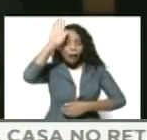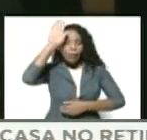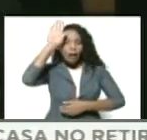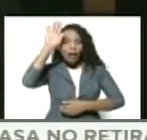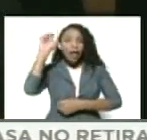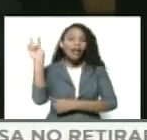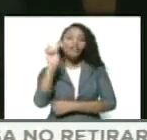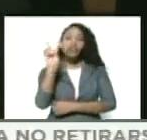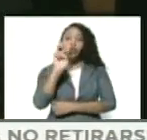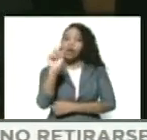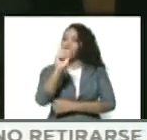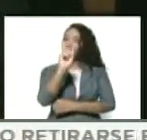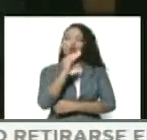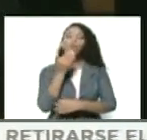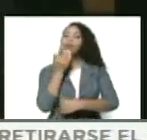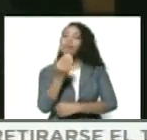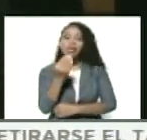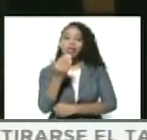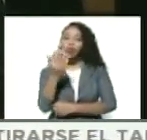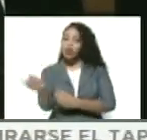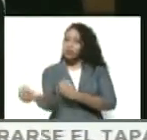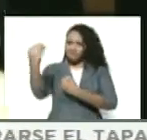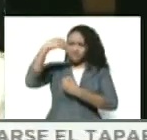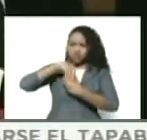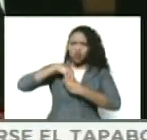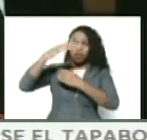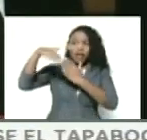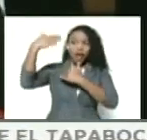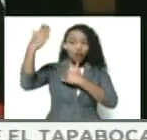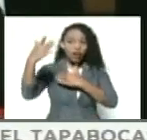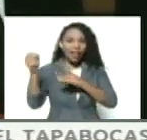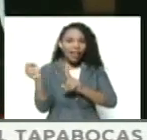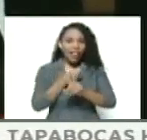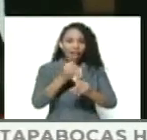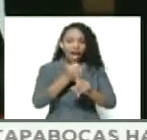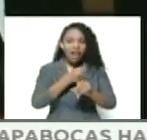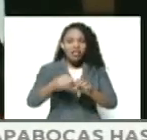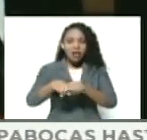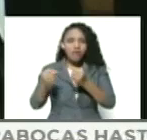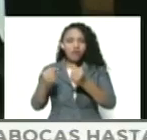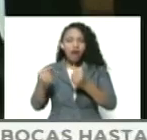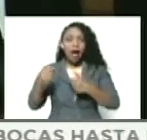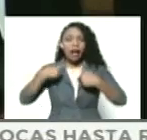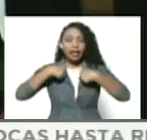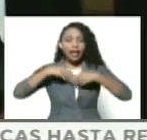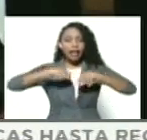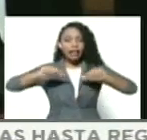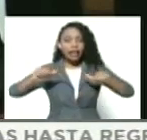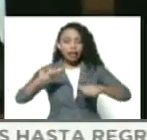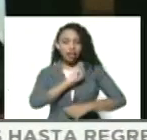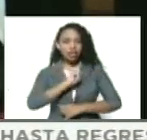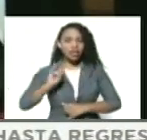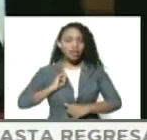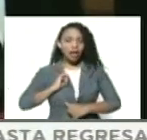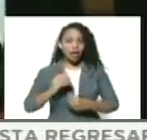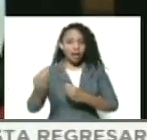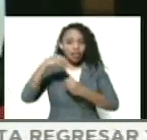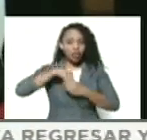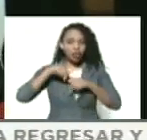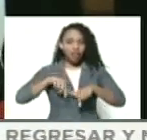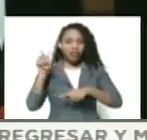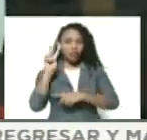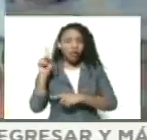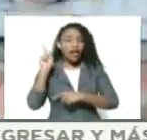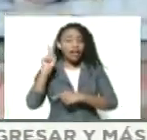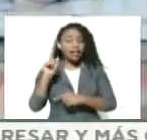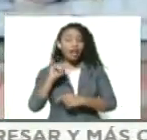no permitamos ninguna intervención extranjera que dañe nuestra vida interna. Ha sido un mensaje contundente que ha sido